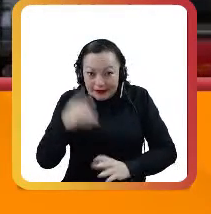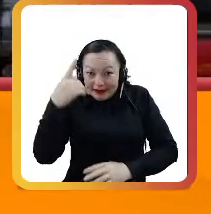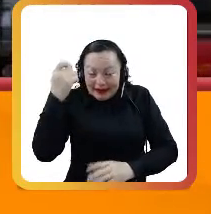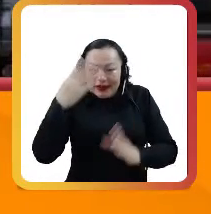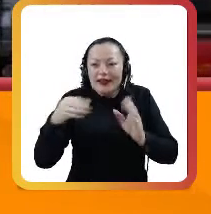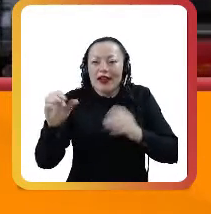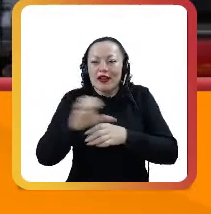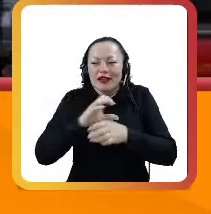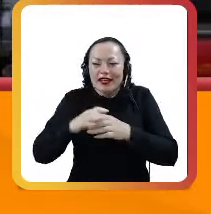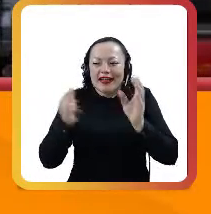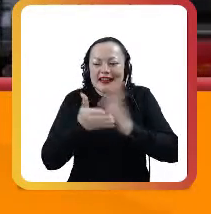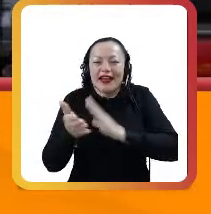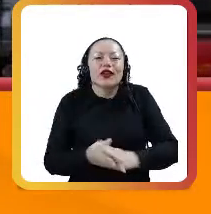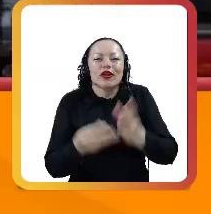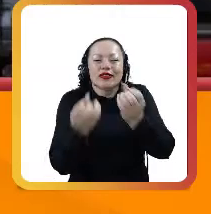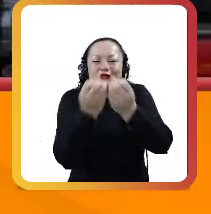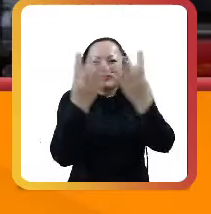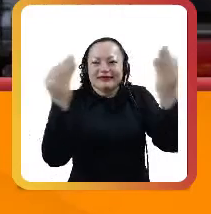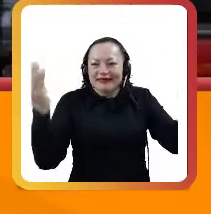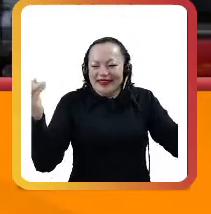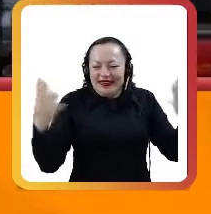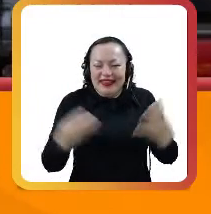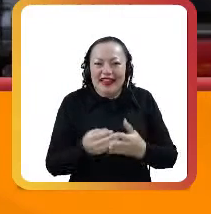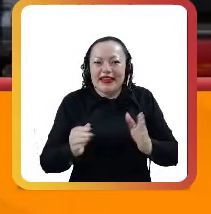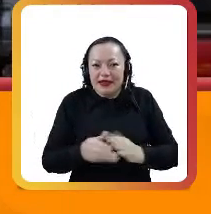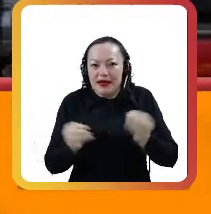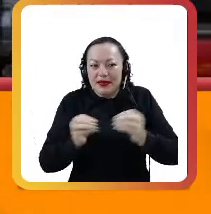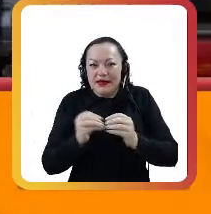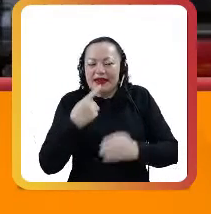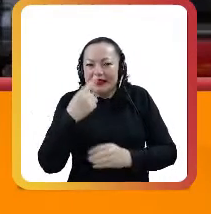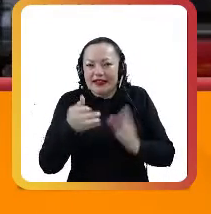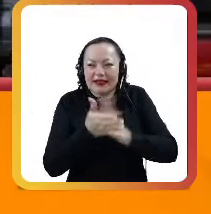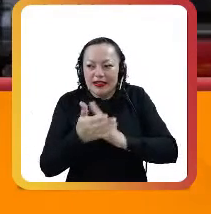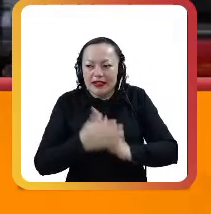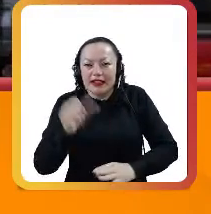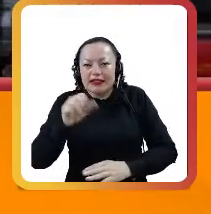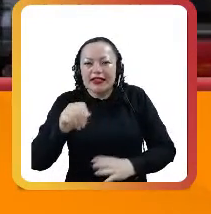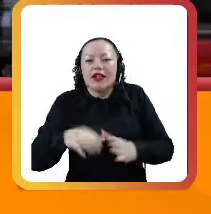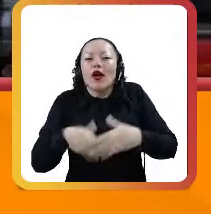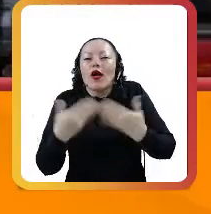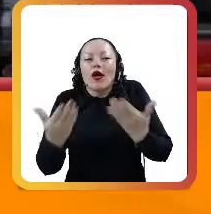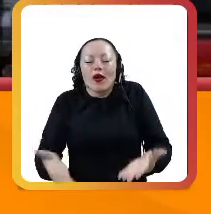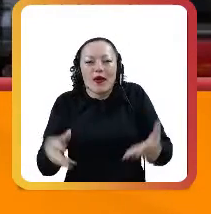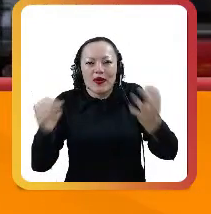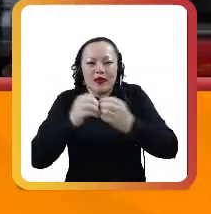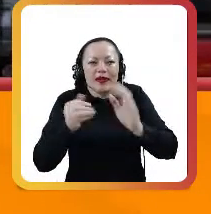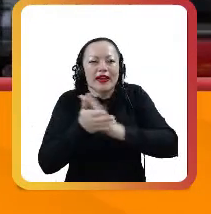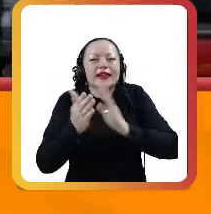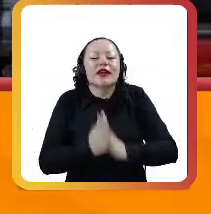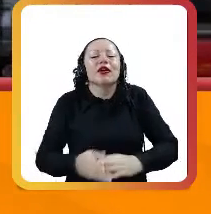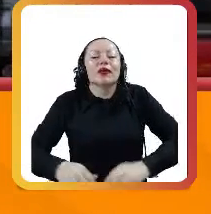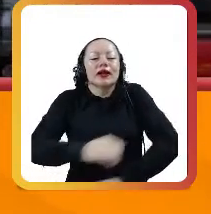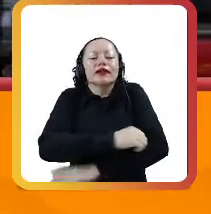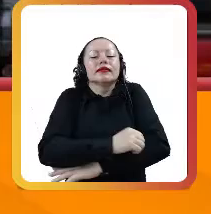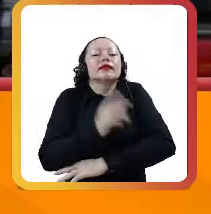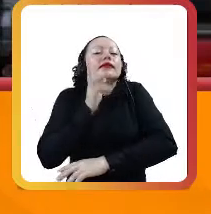la ciudad y la naturaleza, a ver qué se alcanza a ver. No sé si tenemos, si al fin Miguelito, ¿vale?, se pegó la ida hasta la terraza o no. ¿Sí